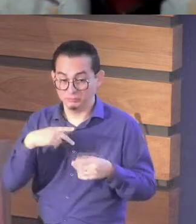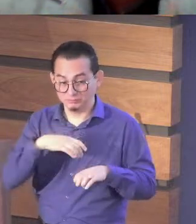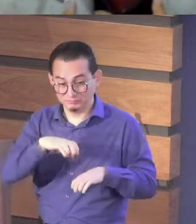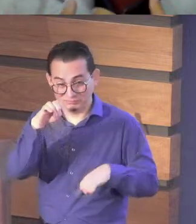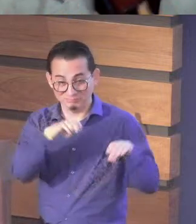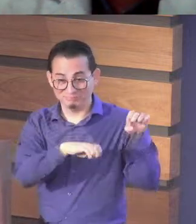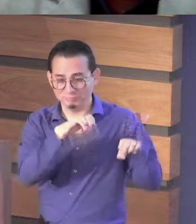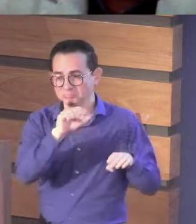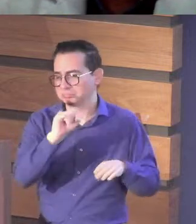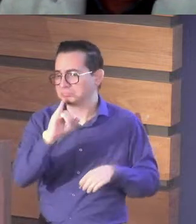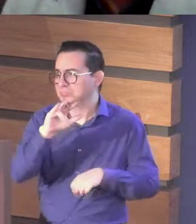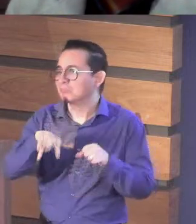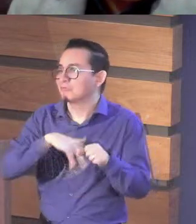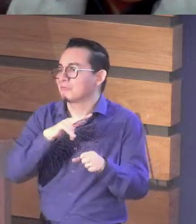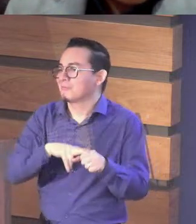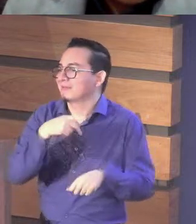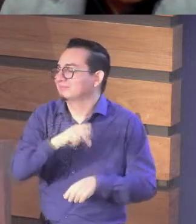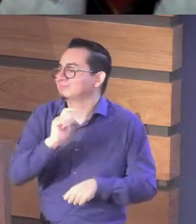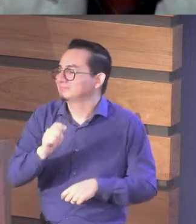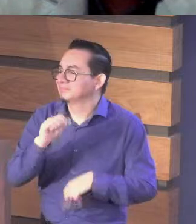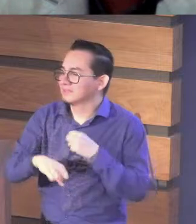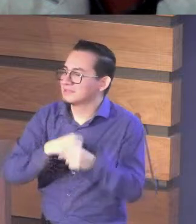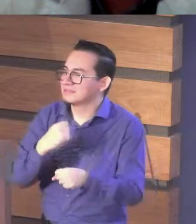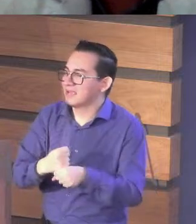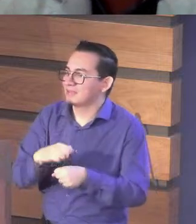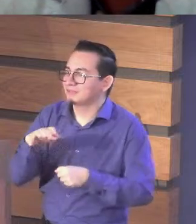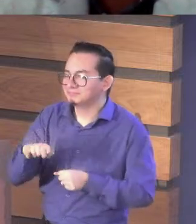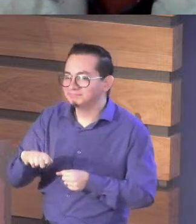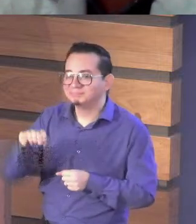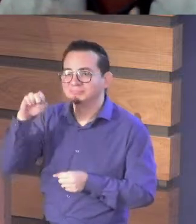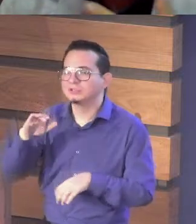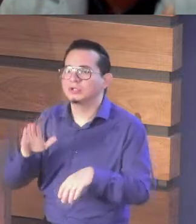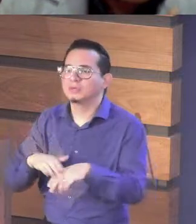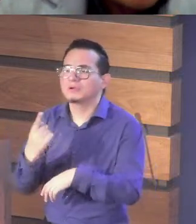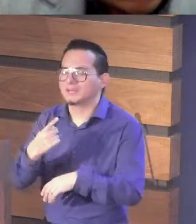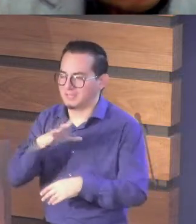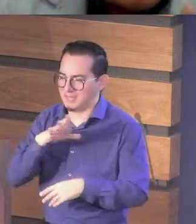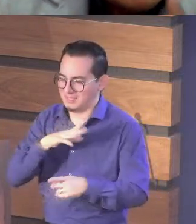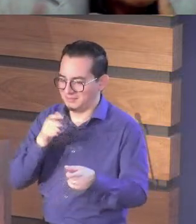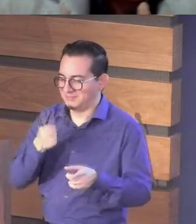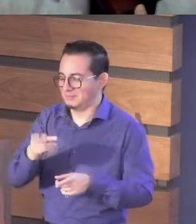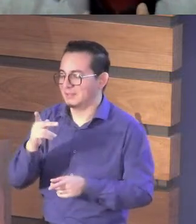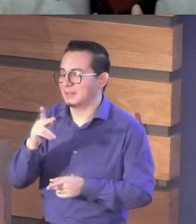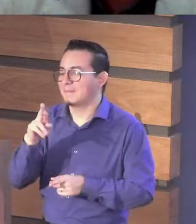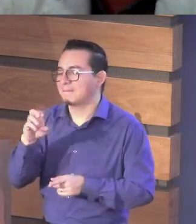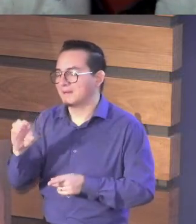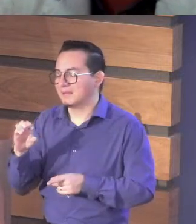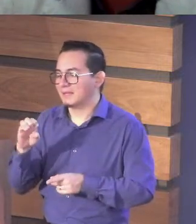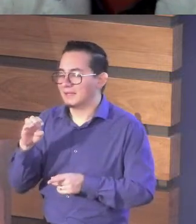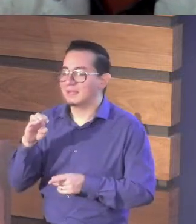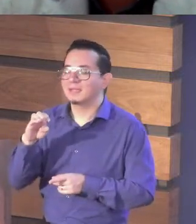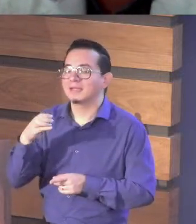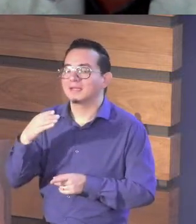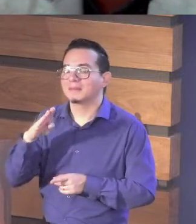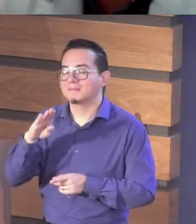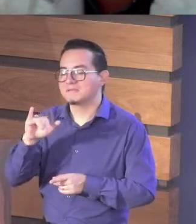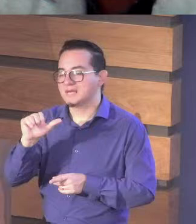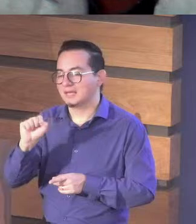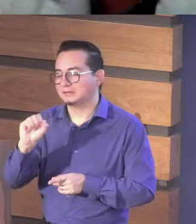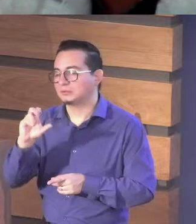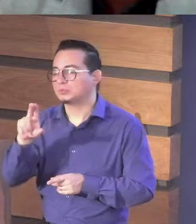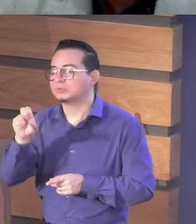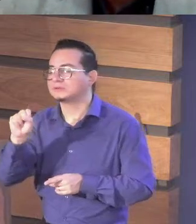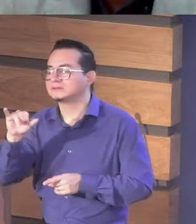ir perdiendo la audición. De hecho, hay un término en medicina que se llama presbiacusia. La presbiacusia hace